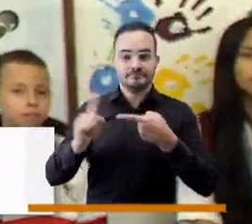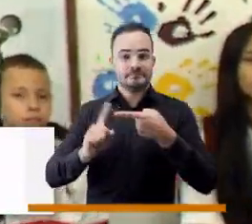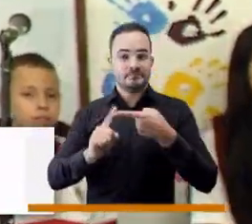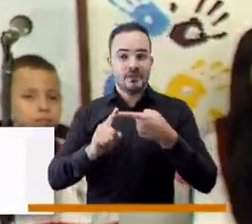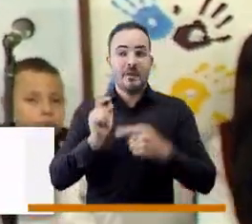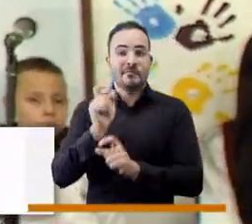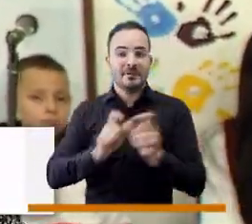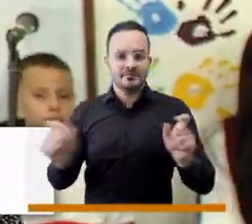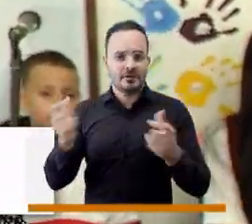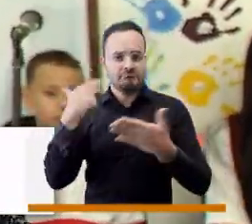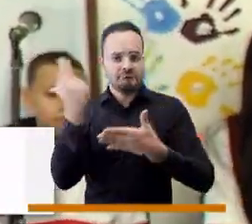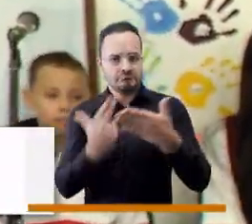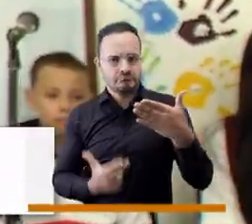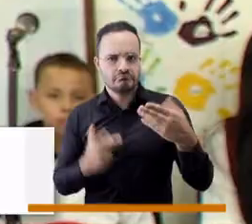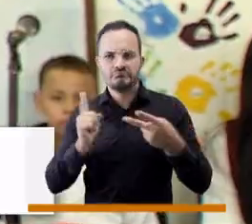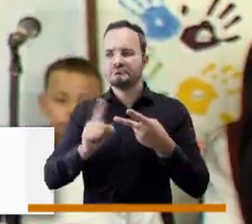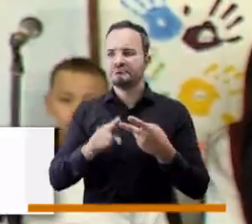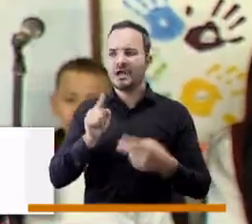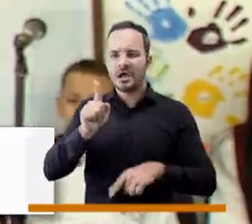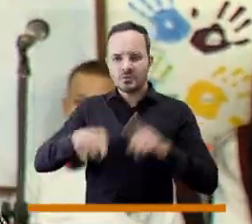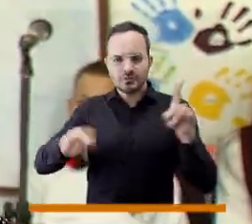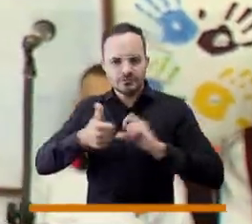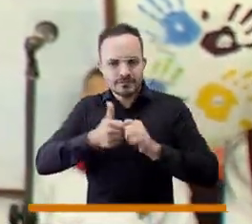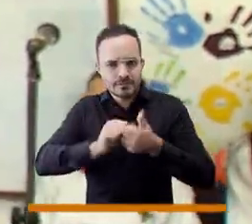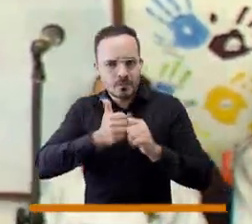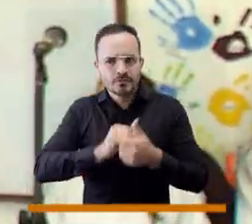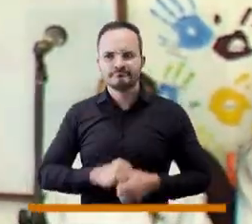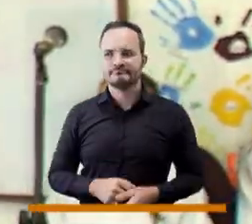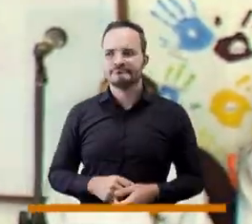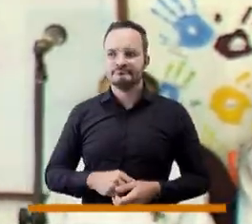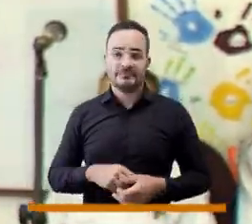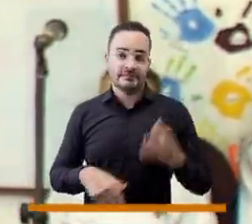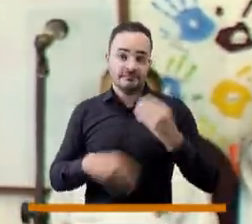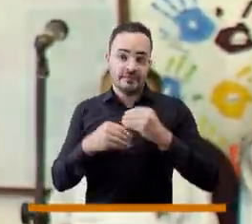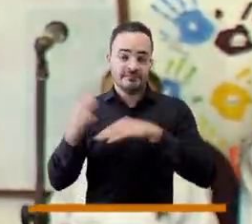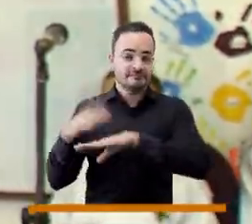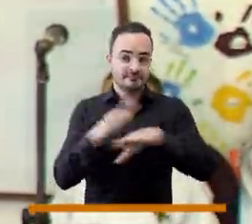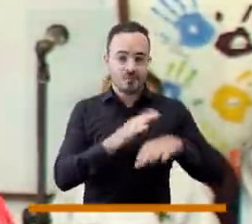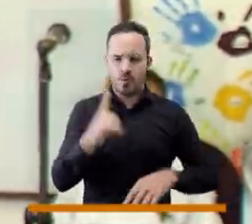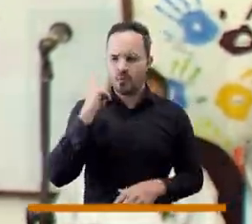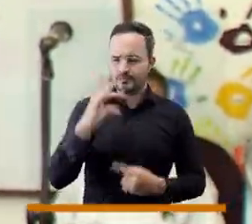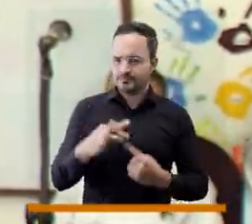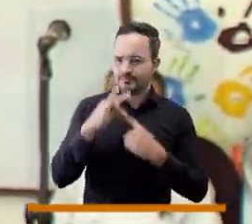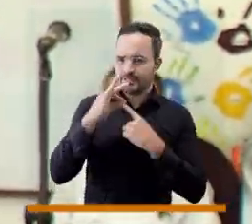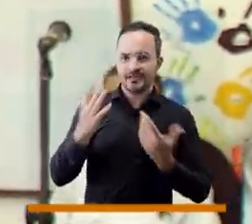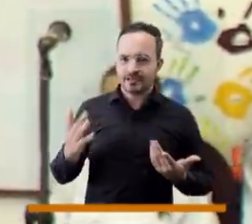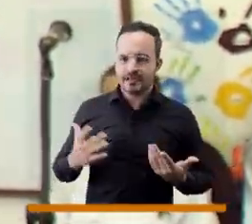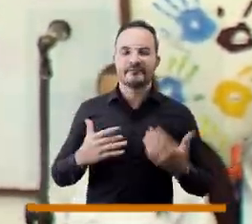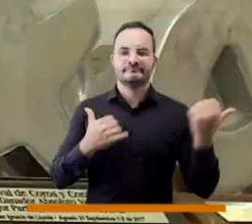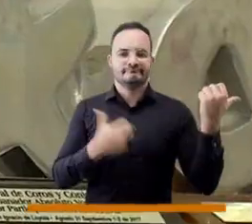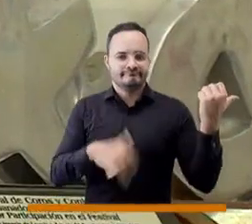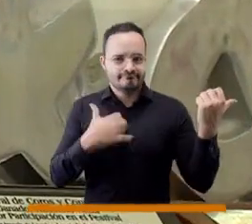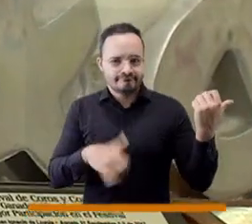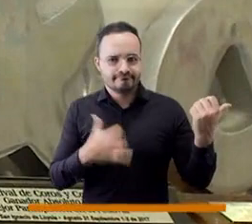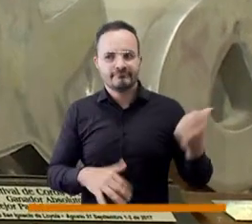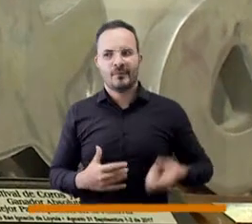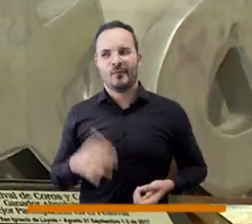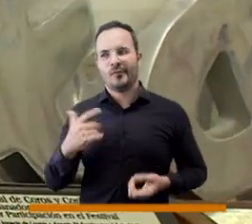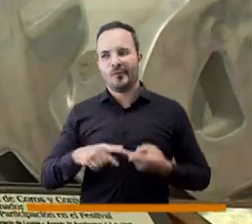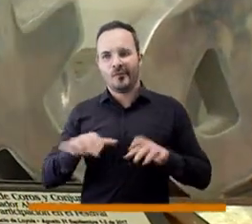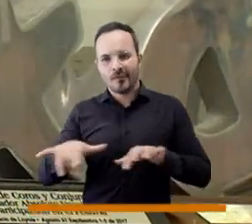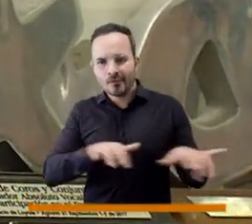que pintan, chicos que hacen deporte y, por decirlo así, el más importante, el que hace música, tocan